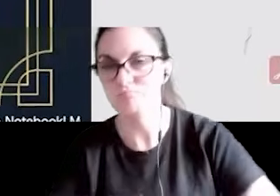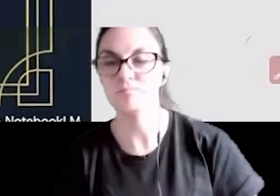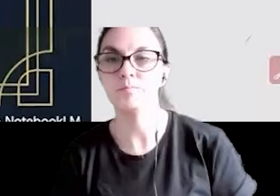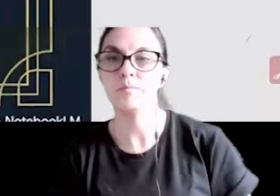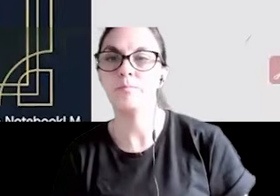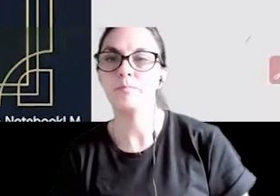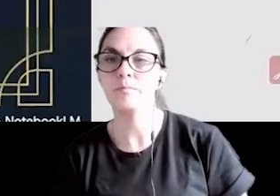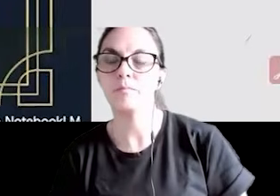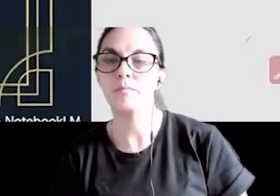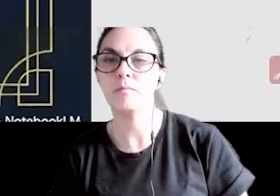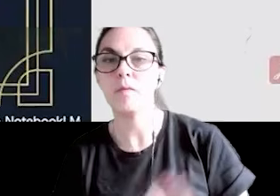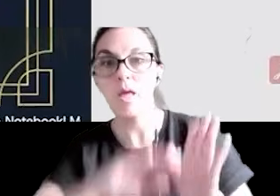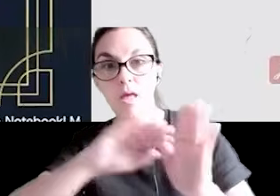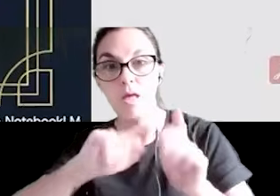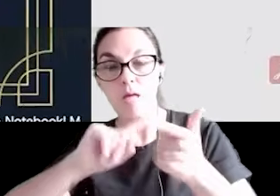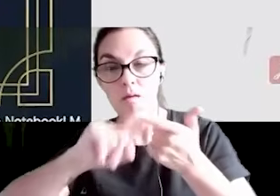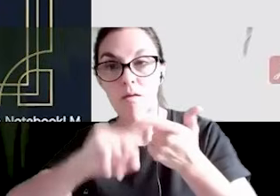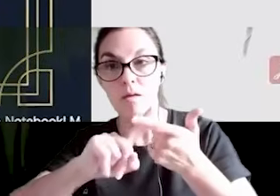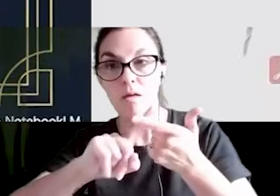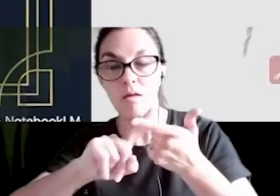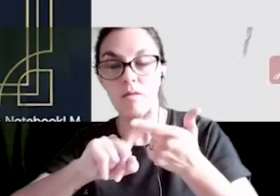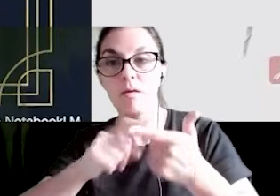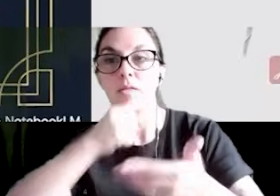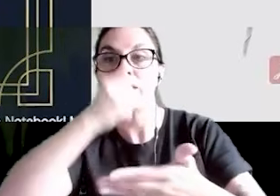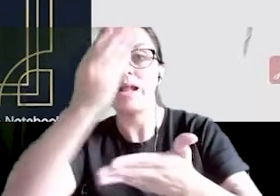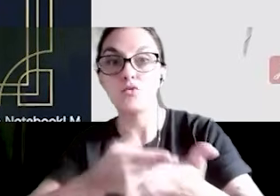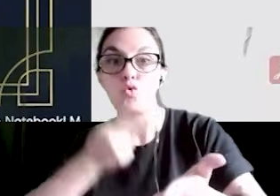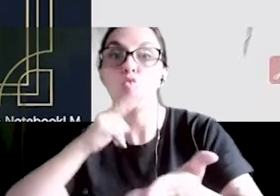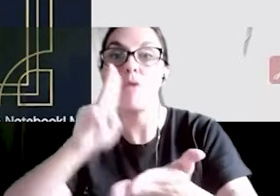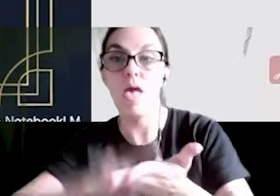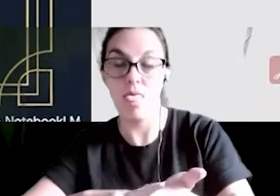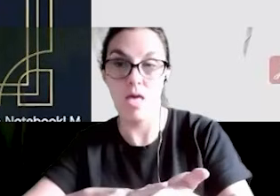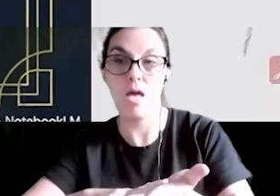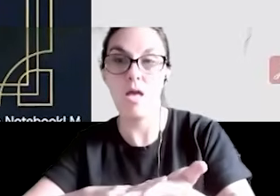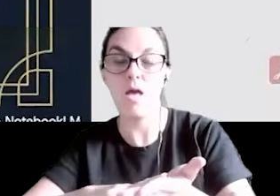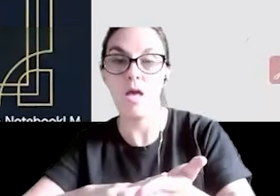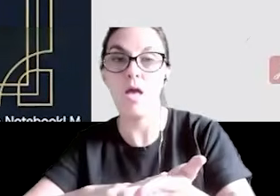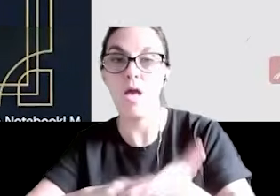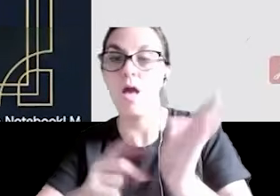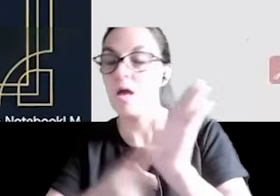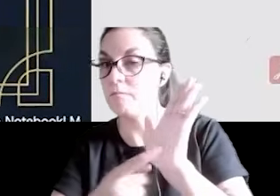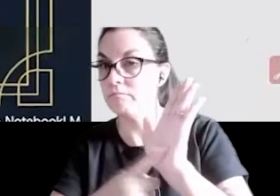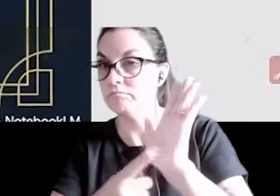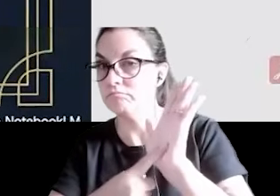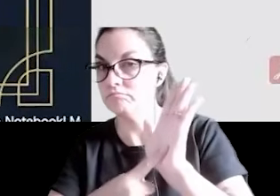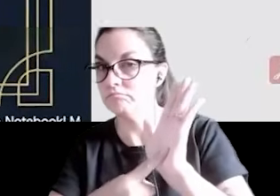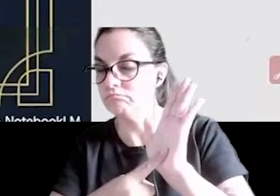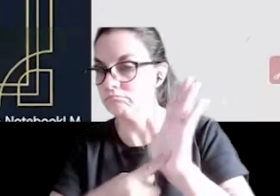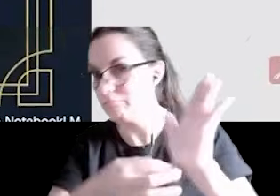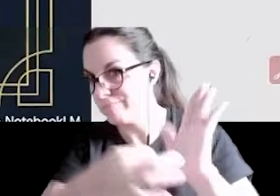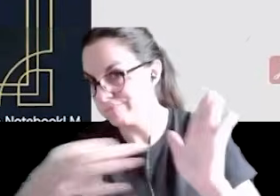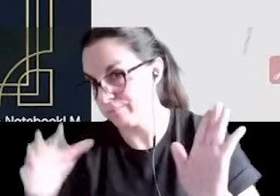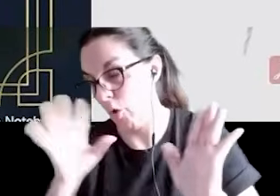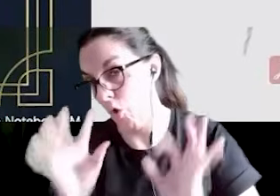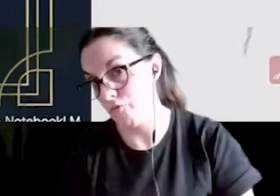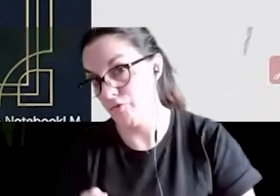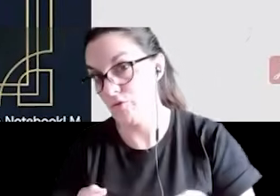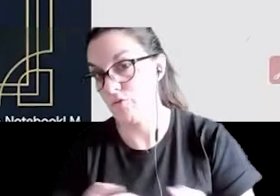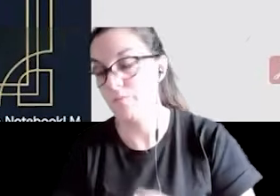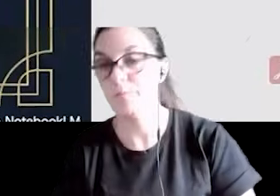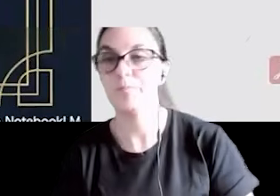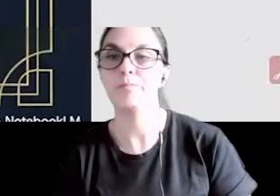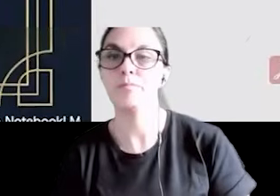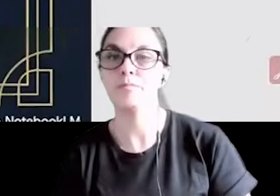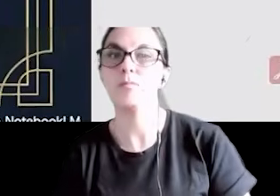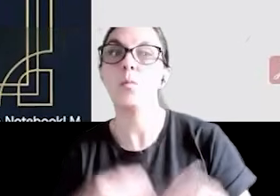también tiene que tener esa declaración jurada en principio correcta. Vamos a entrar a